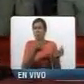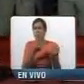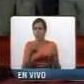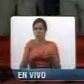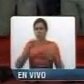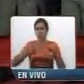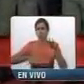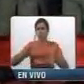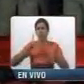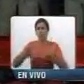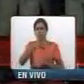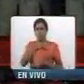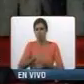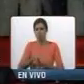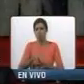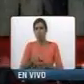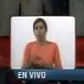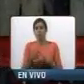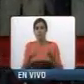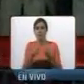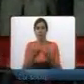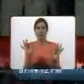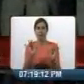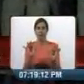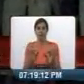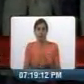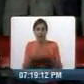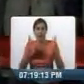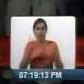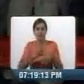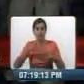situaciones, pero nada que lamentar.